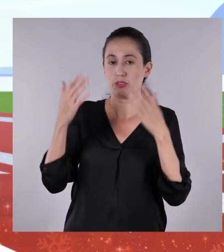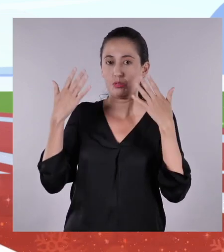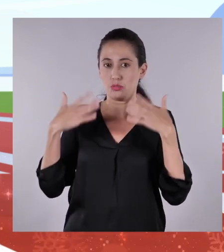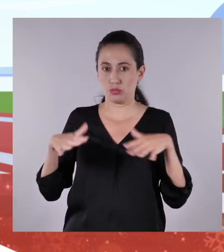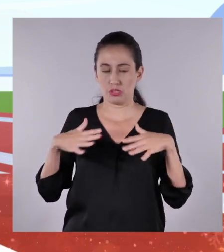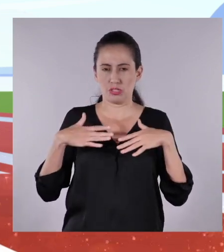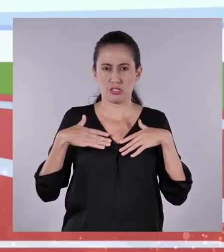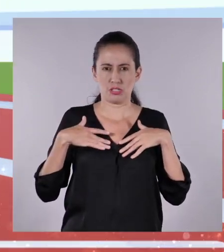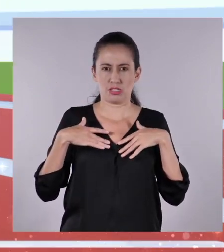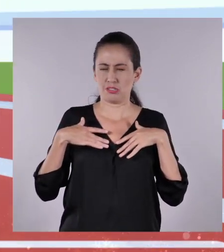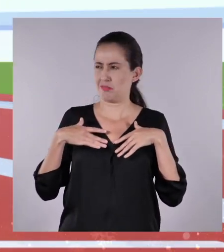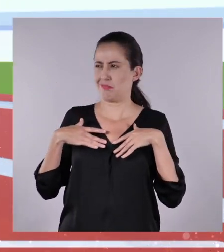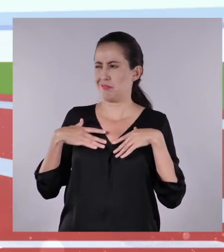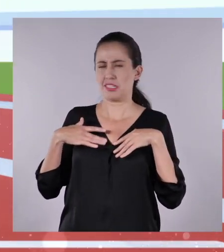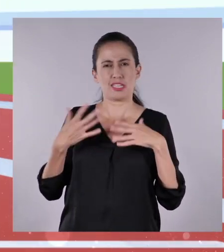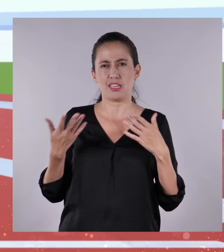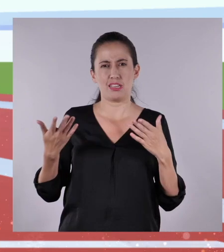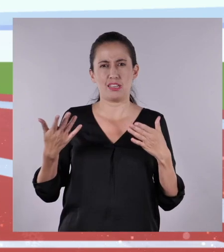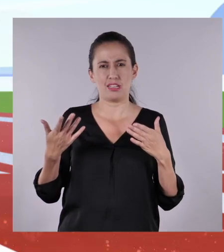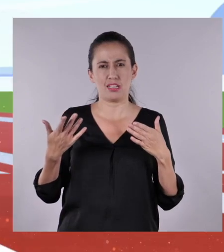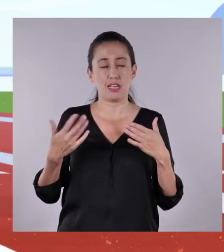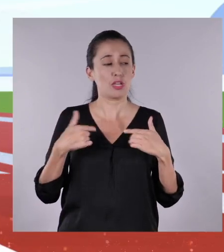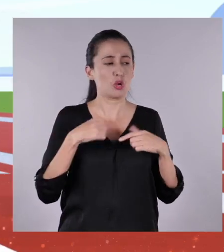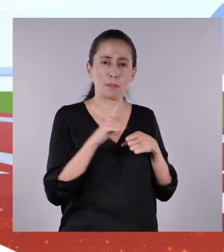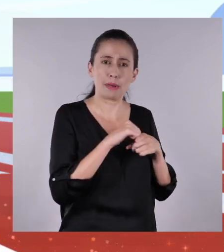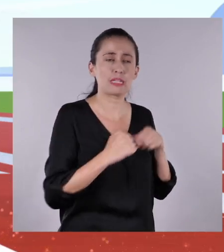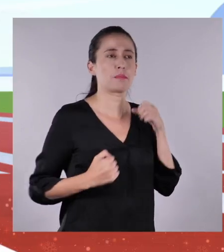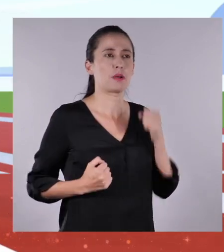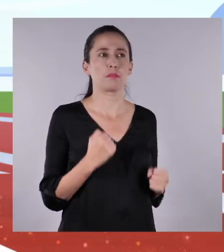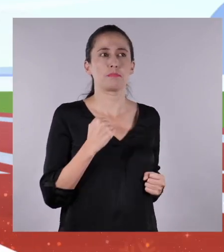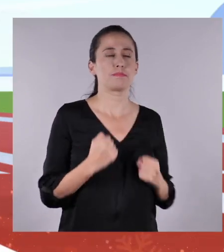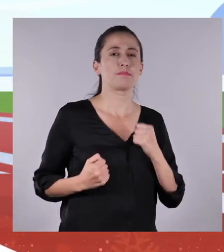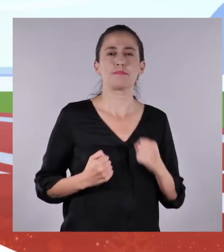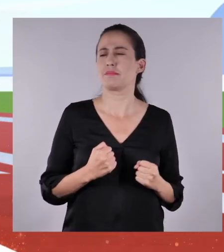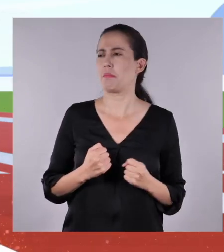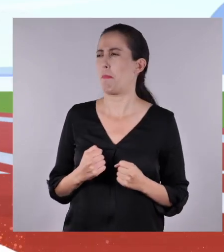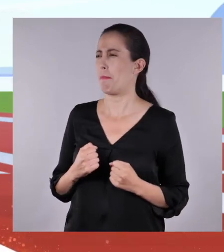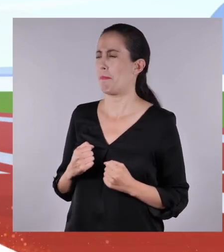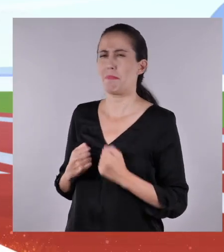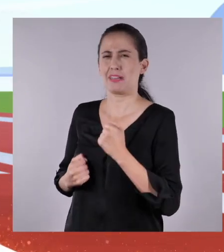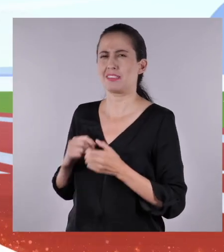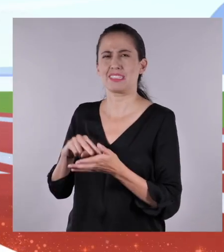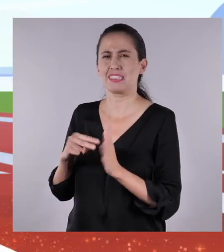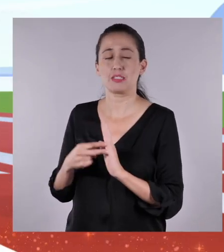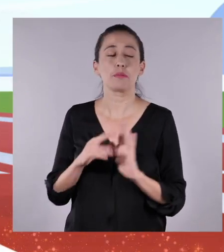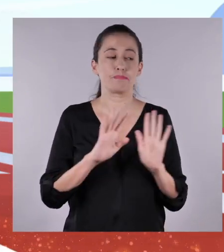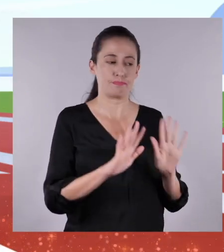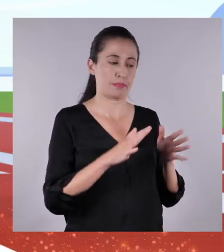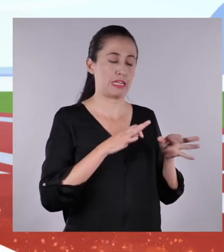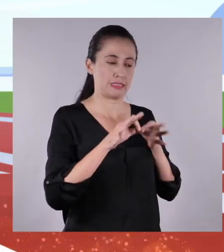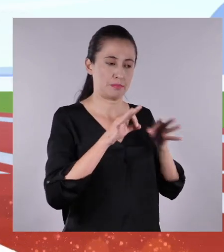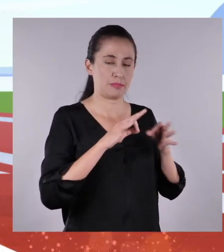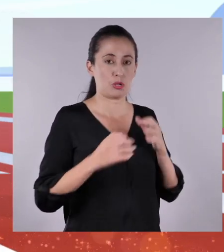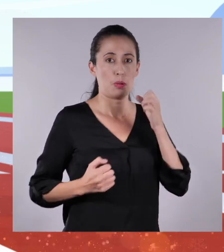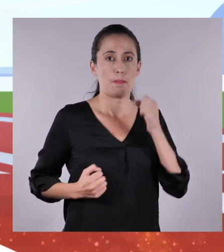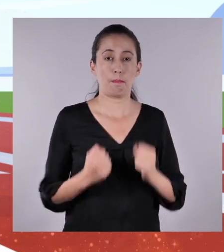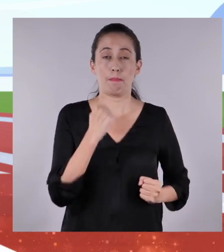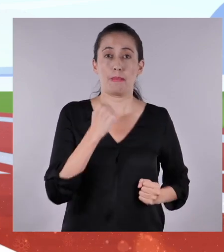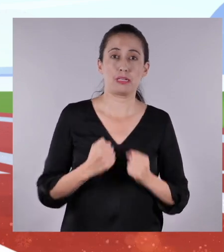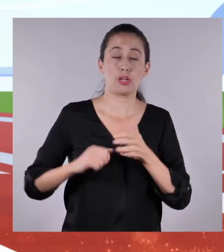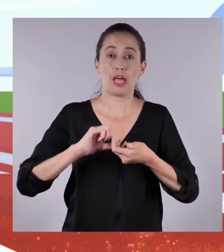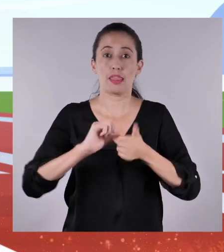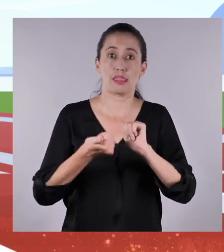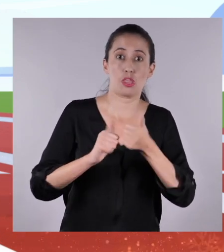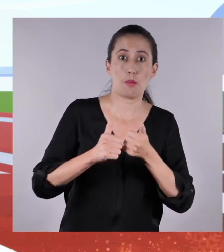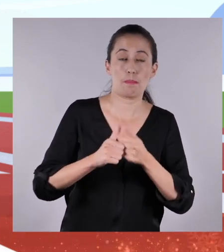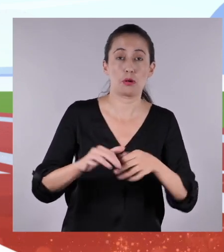marcha. ¿Qué? Estaba practicando mi marcha. ¿Y qué es eso? Verás, la marcha